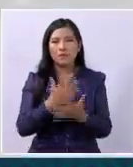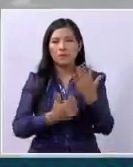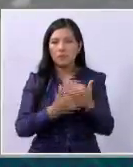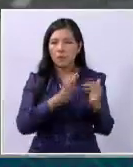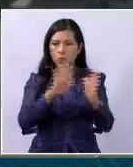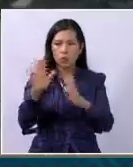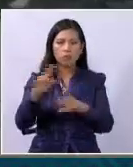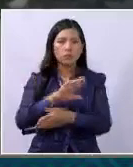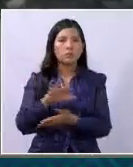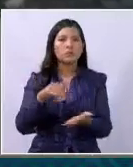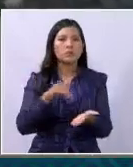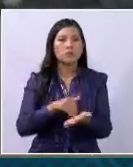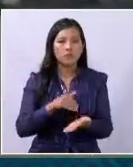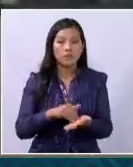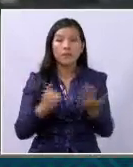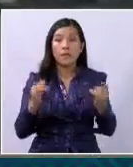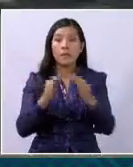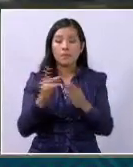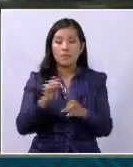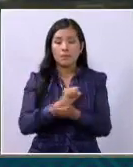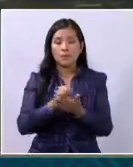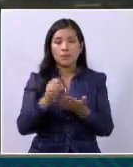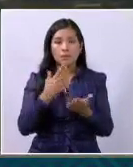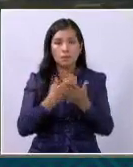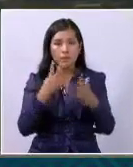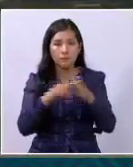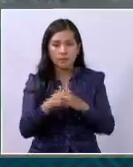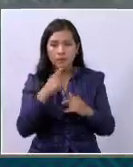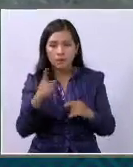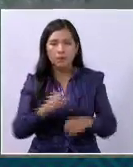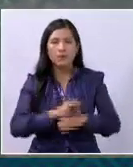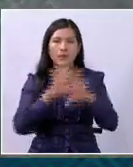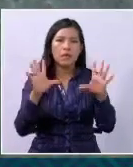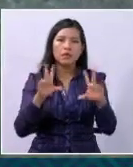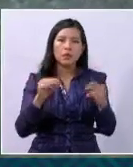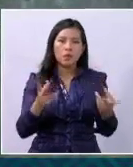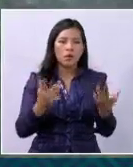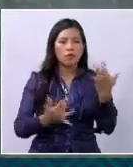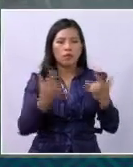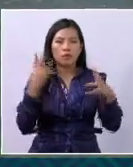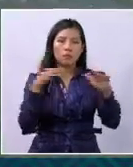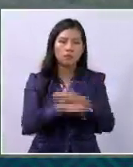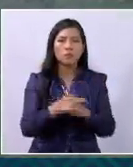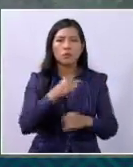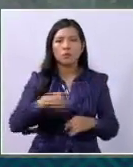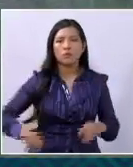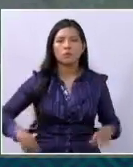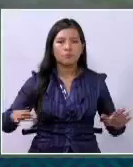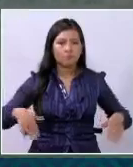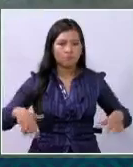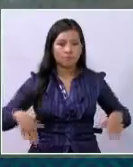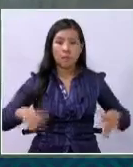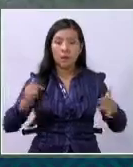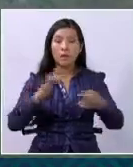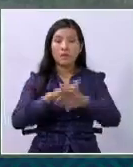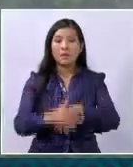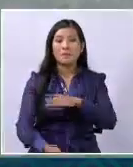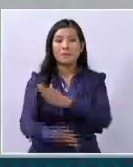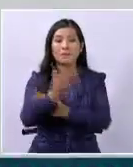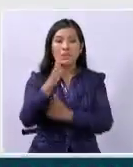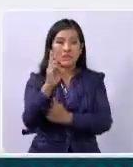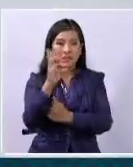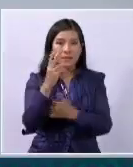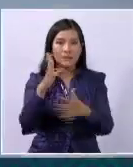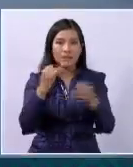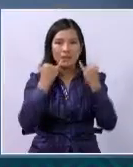central. Respecto a San Buenaventura, se aclaró que el fuego no ingresó al municipio. El reporte que tenemos a las 6 de la mañana del día de hoy